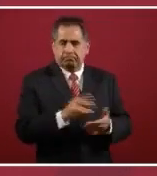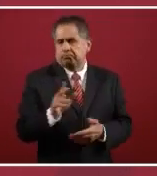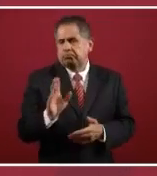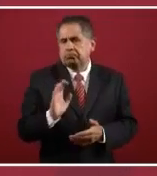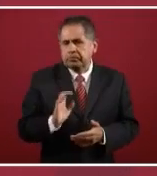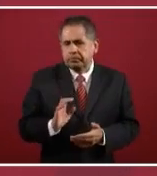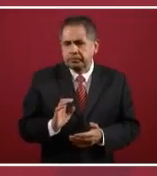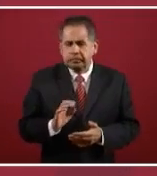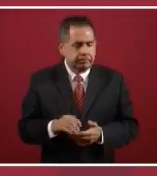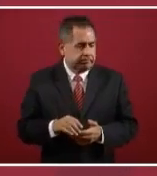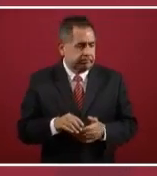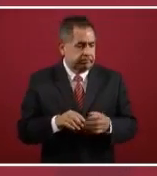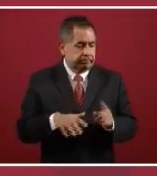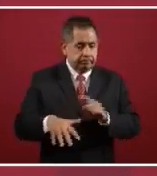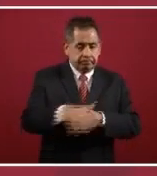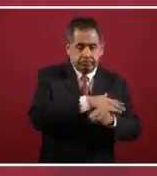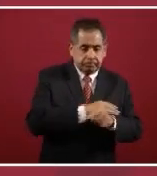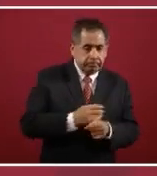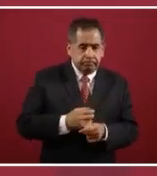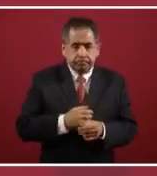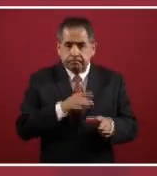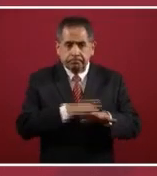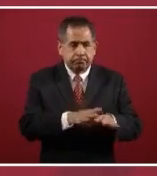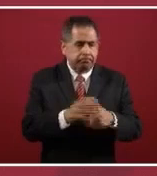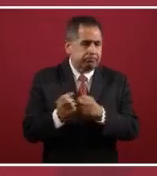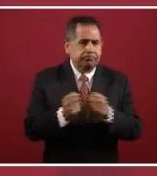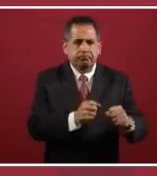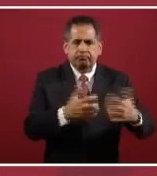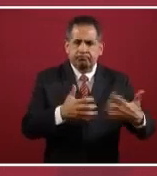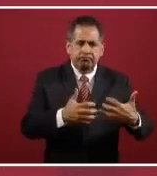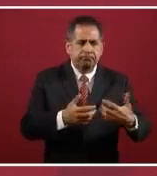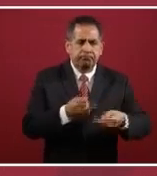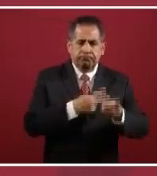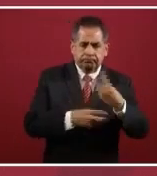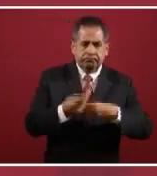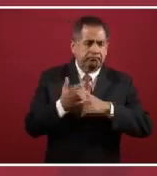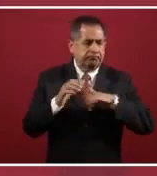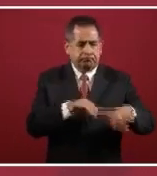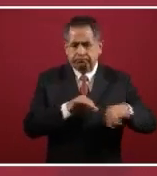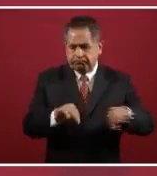y se fortalezca la industria y se generen empleos.